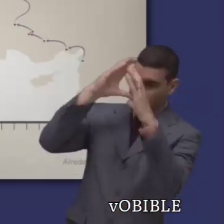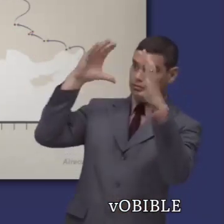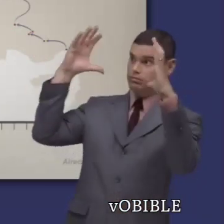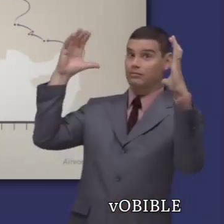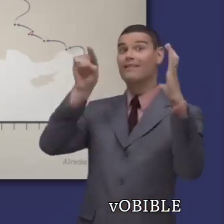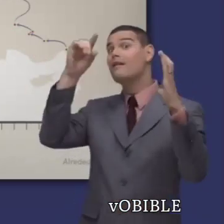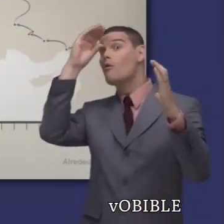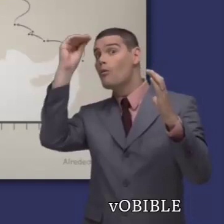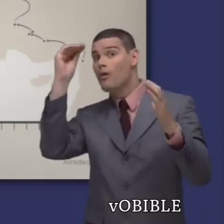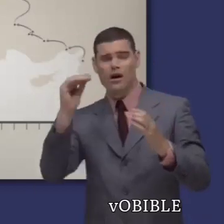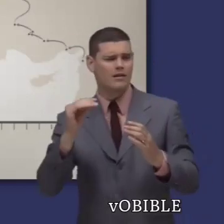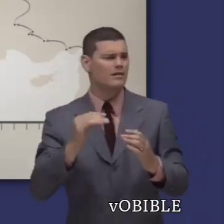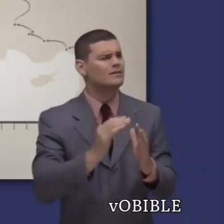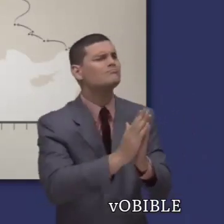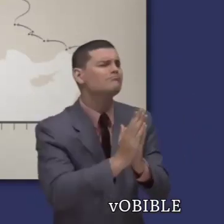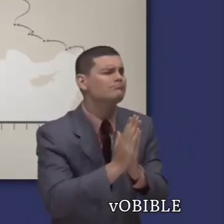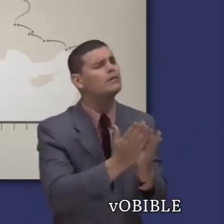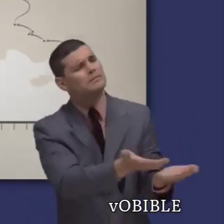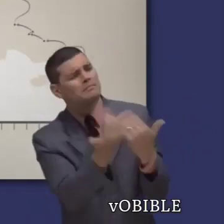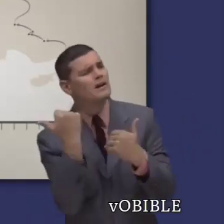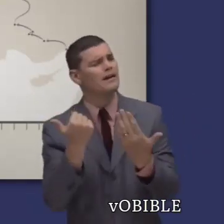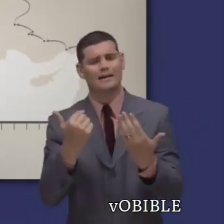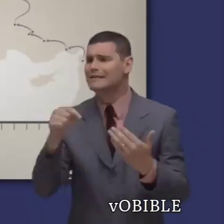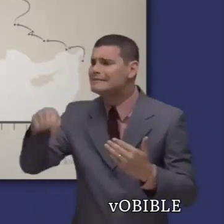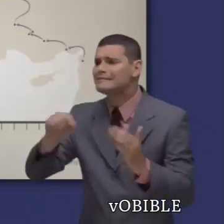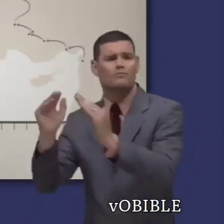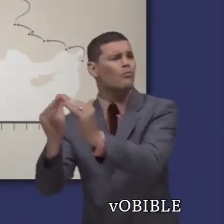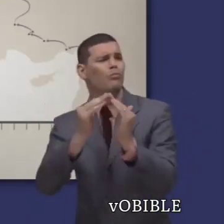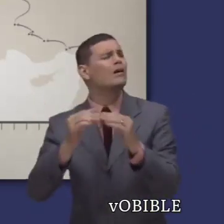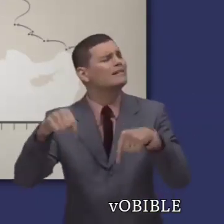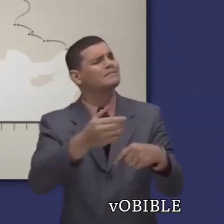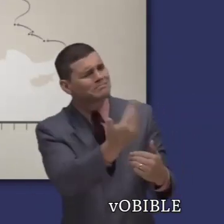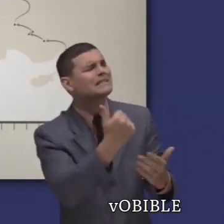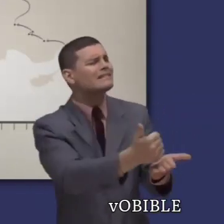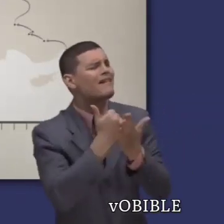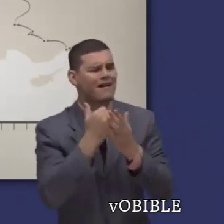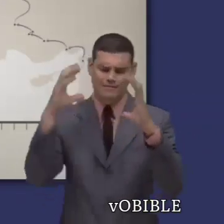Un hombre macedonio le suplicó que fuera a Macedonia y los ayudara.